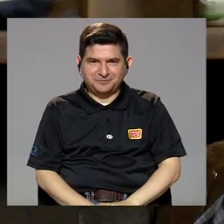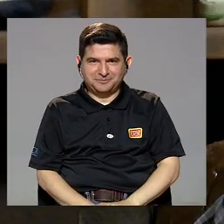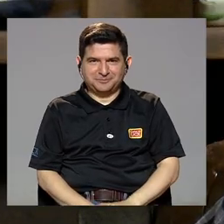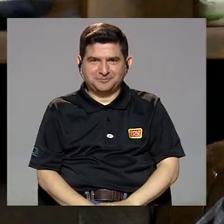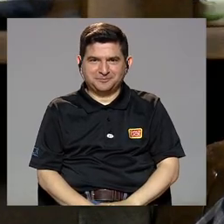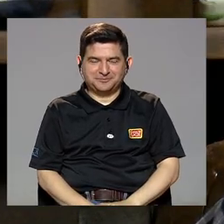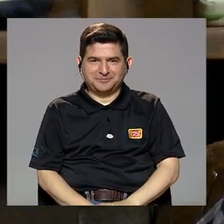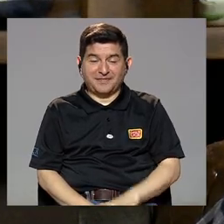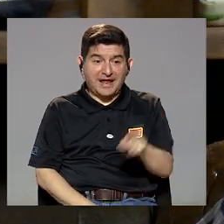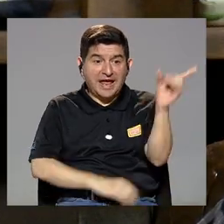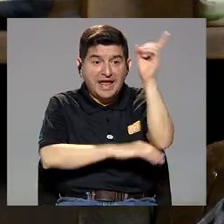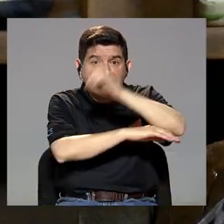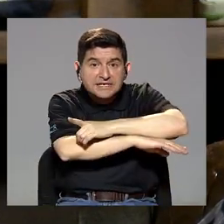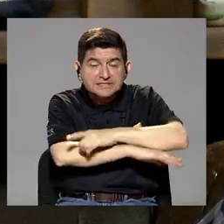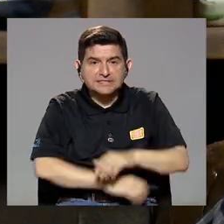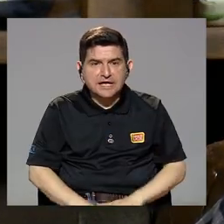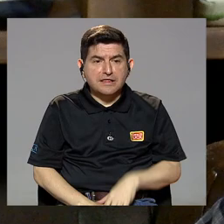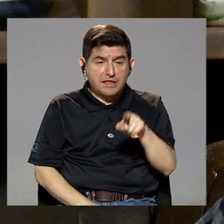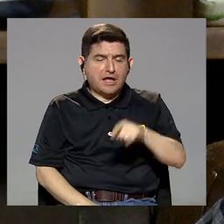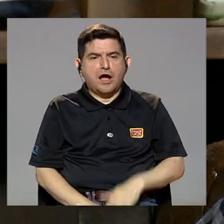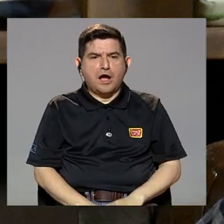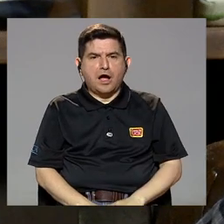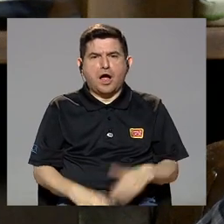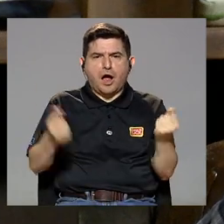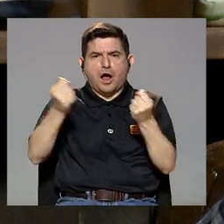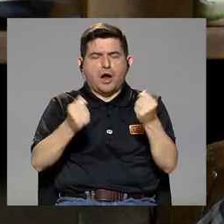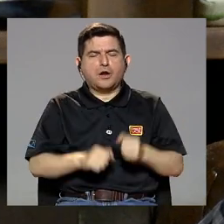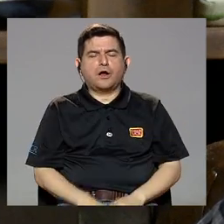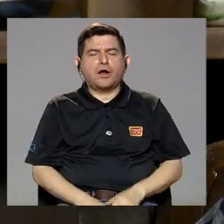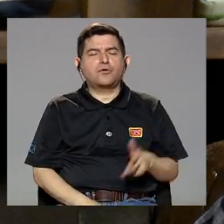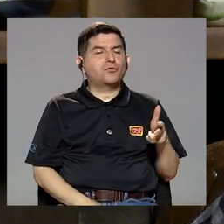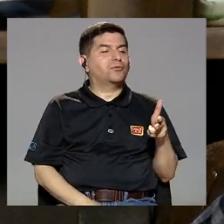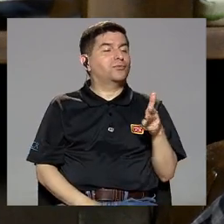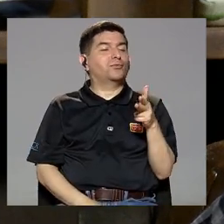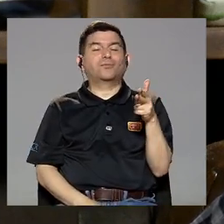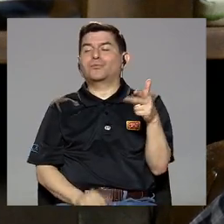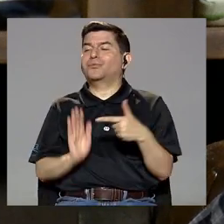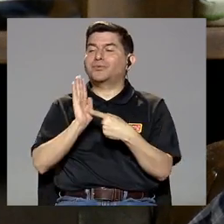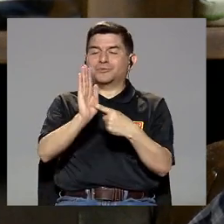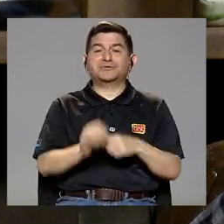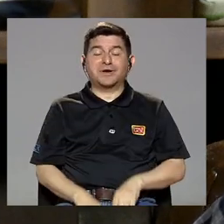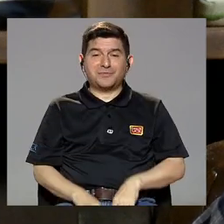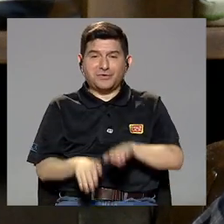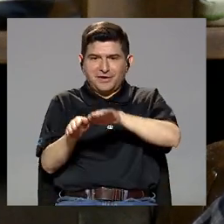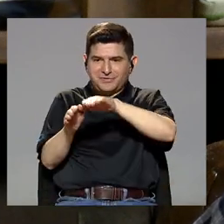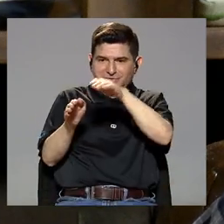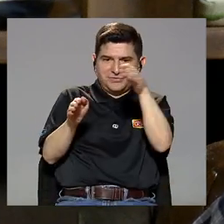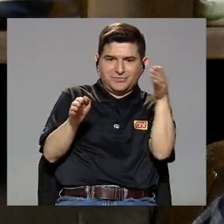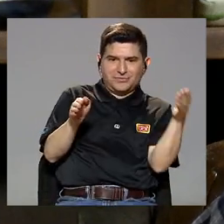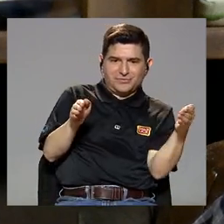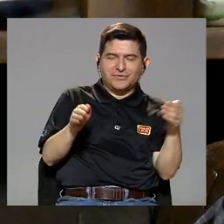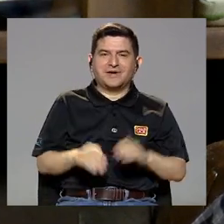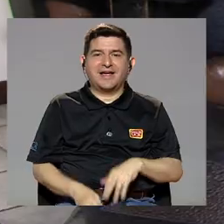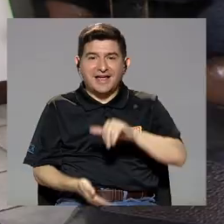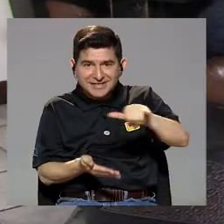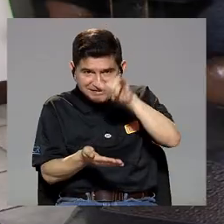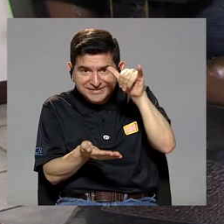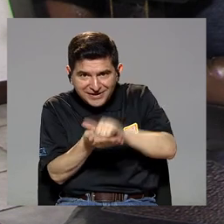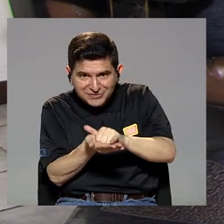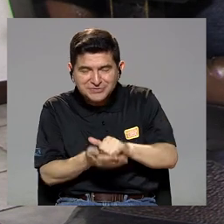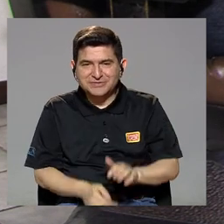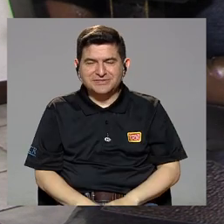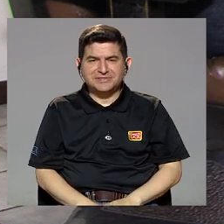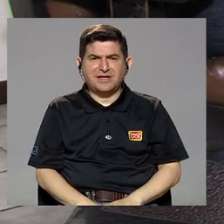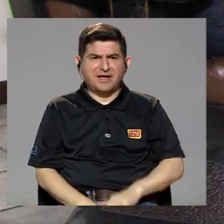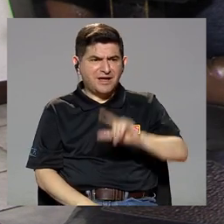y ese día fuimos a darle una vueltita para conducir el carro que era convertibles en san josé y el